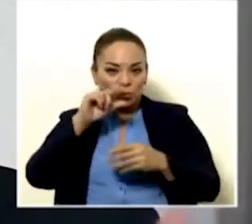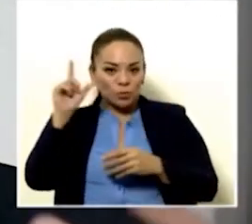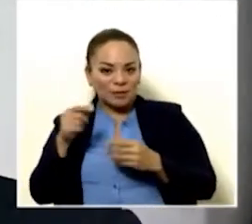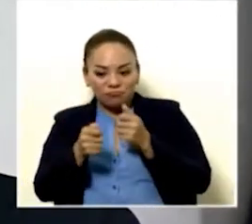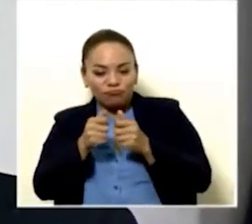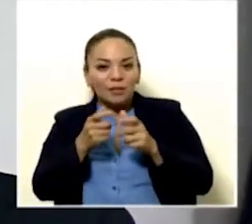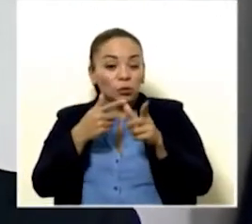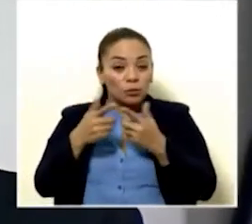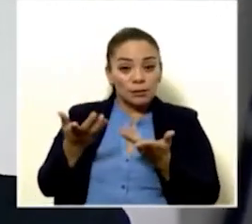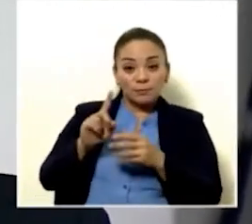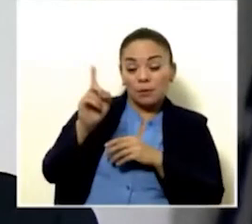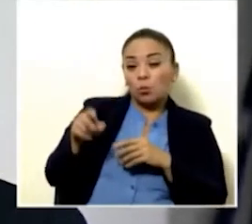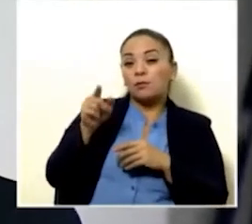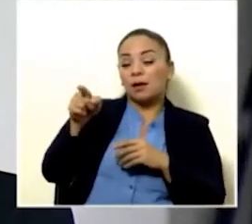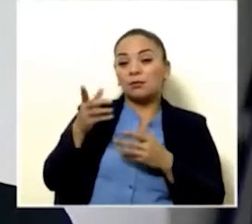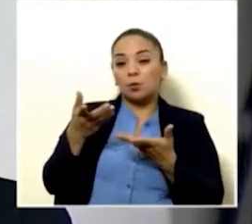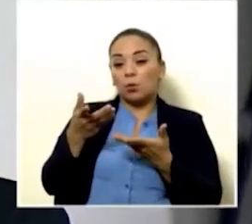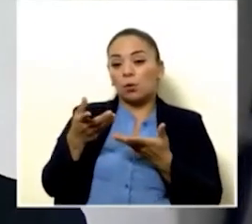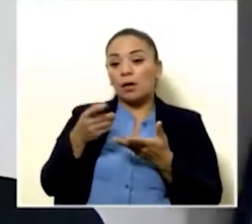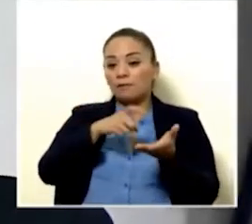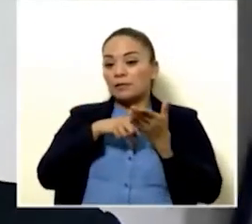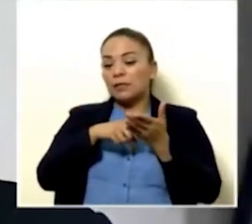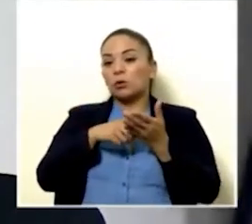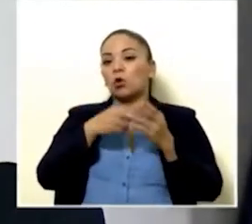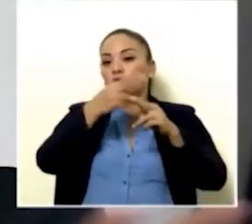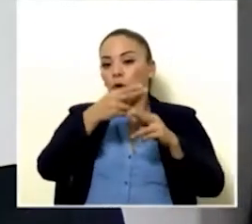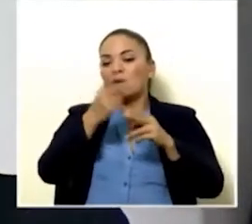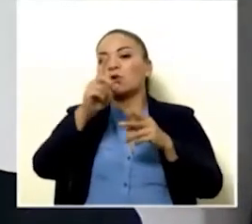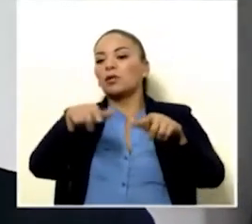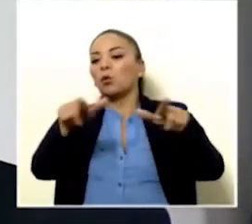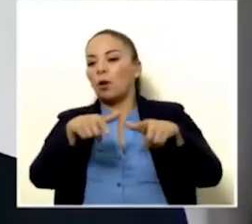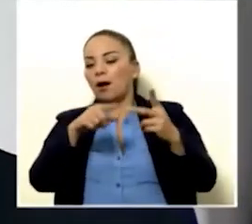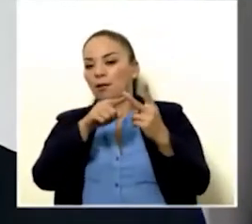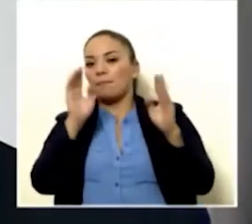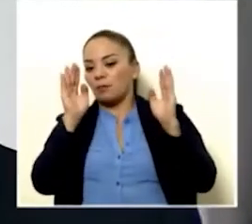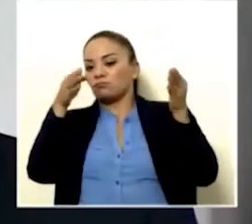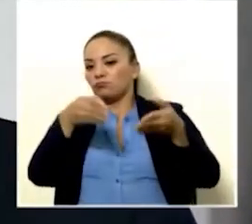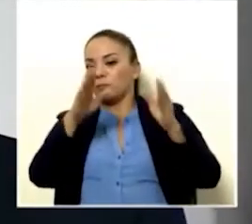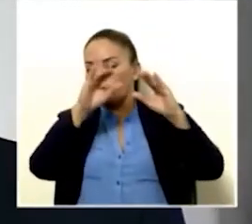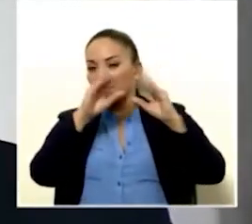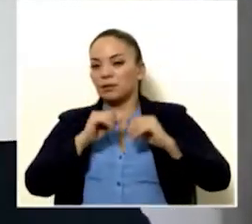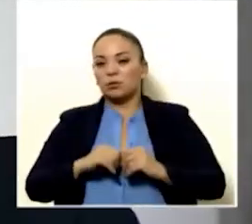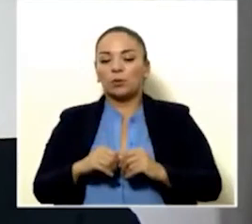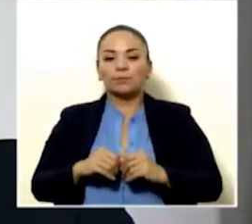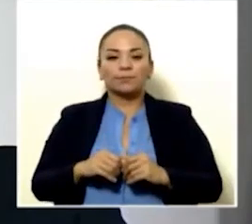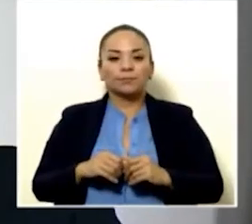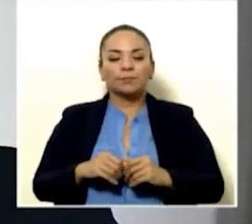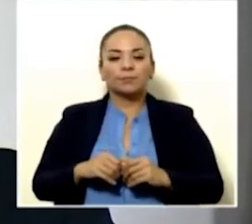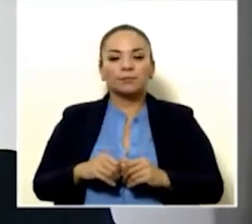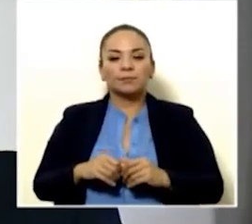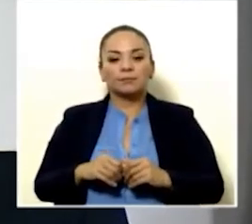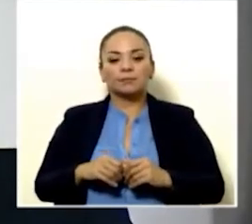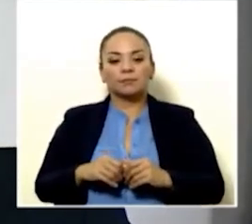tomar en cuenta. Se le piden a los ciudadanos que brinde su nombre y el cantón de donde provienen para focalizar un poco más la información, pero hay